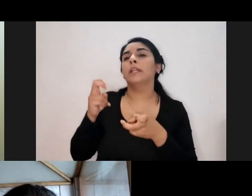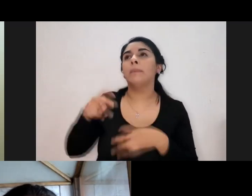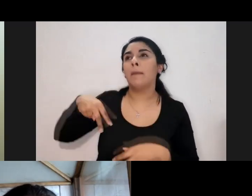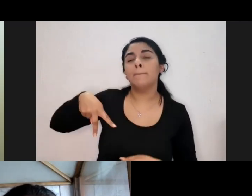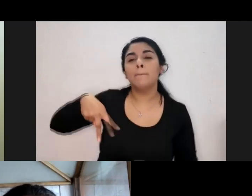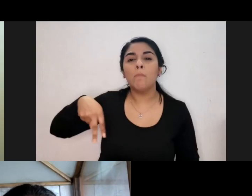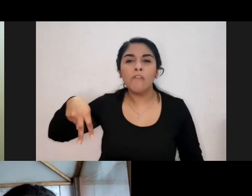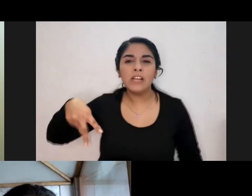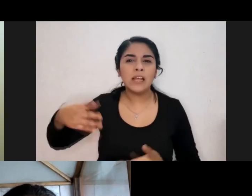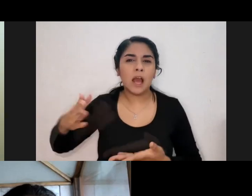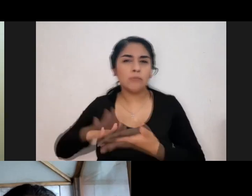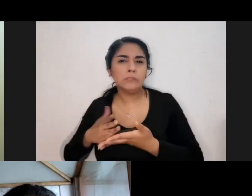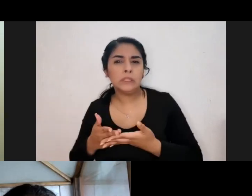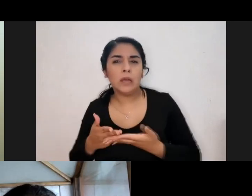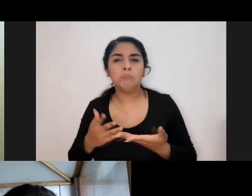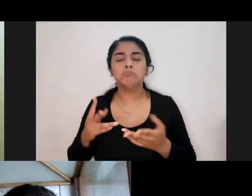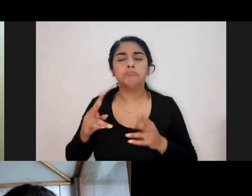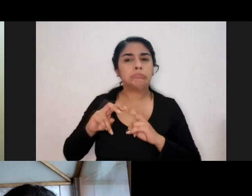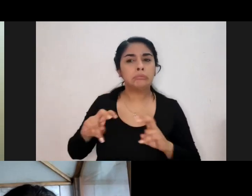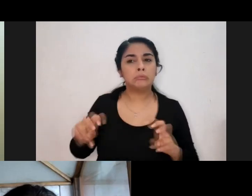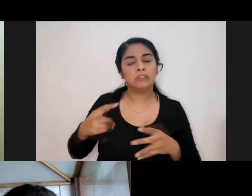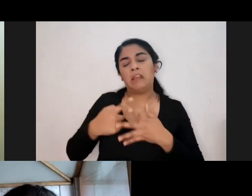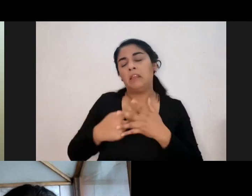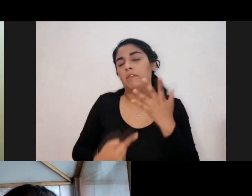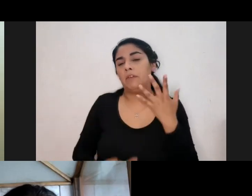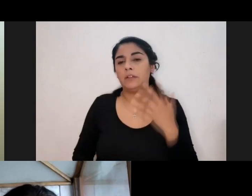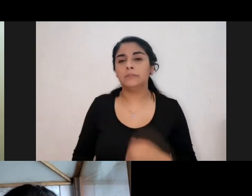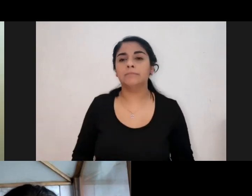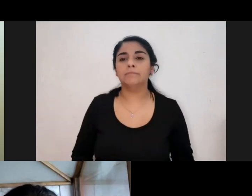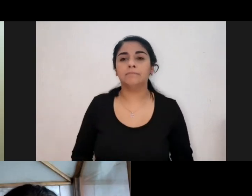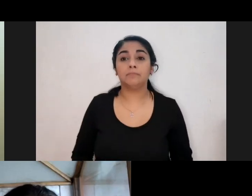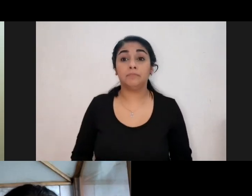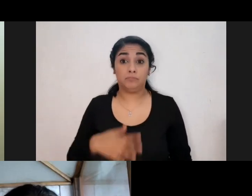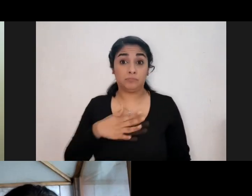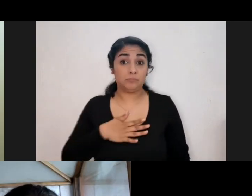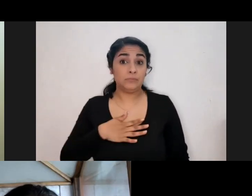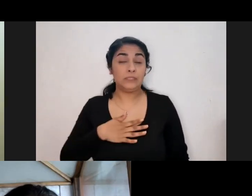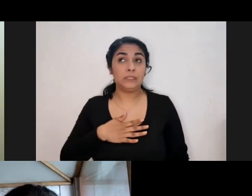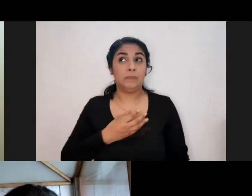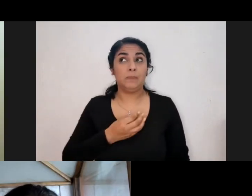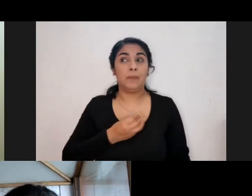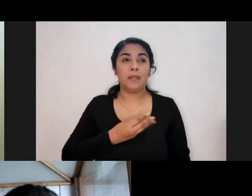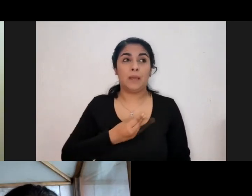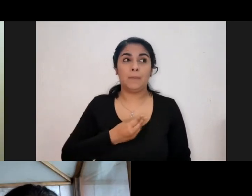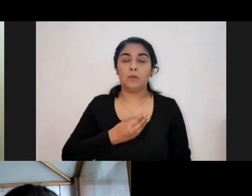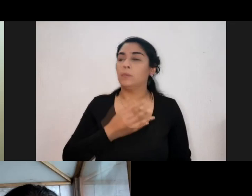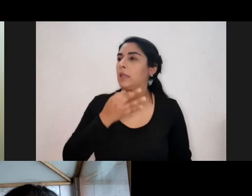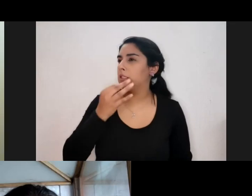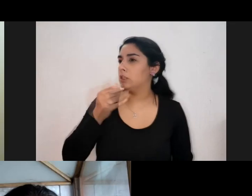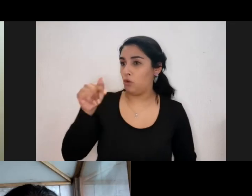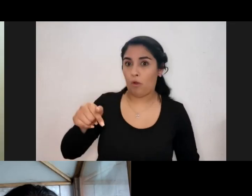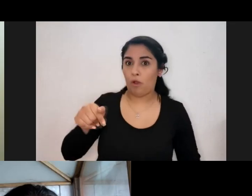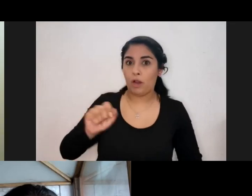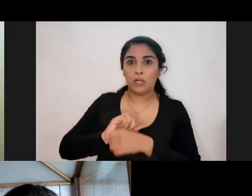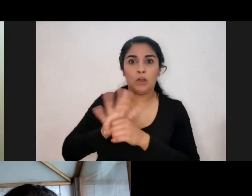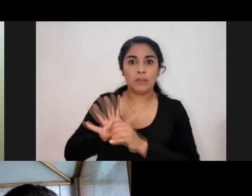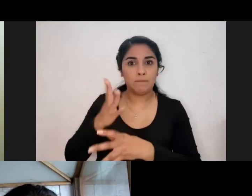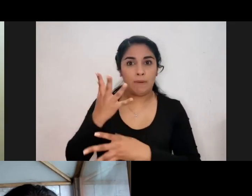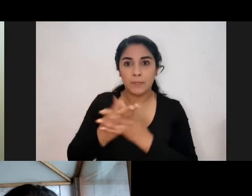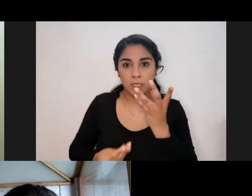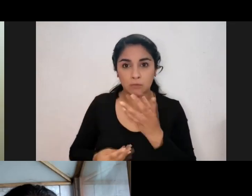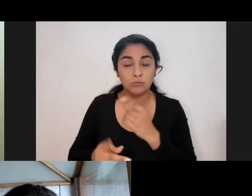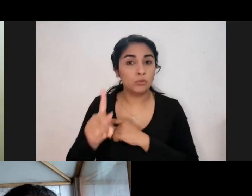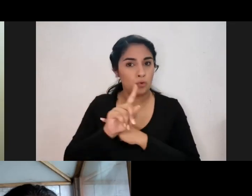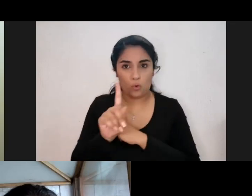etcétera. Entonces a mí me da miedo cuando uno dice, no, mira, esto va a pasar. No, yo creo que hay que ponerle